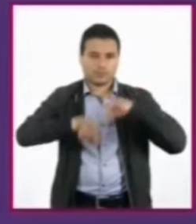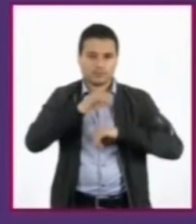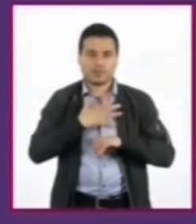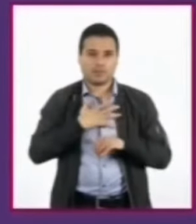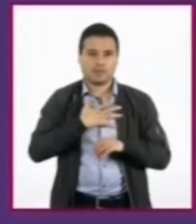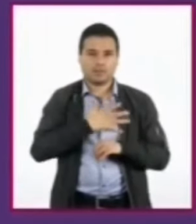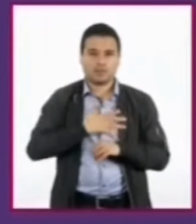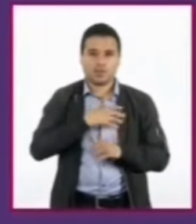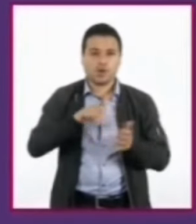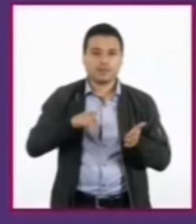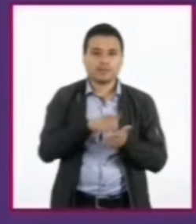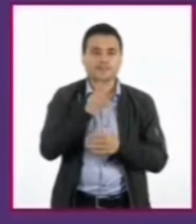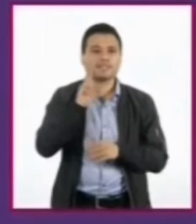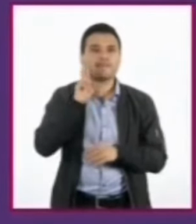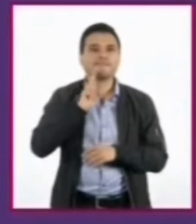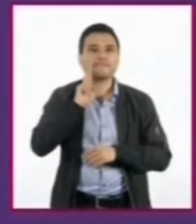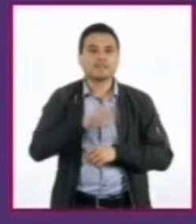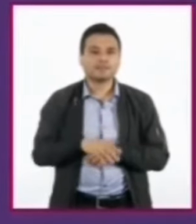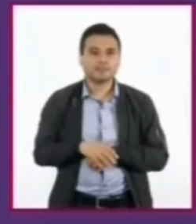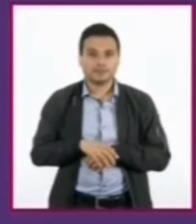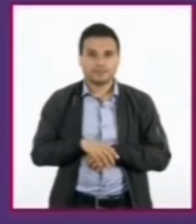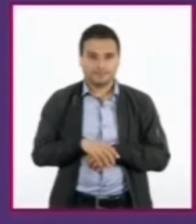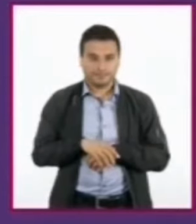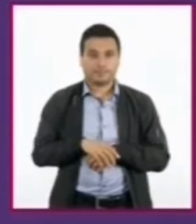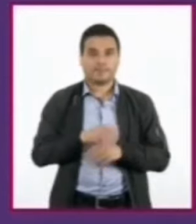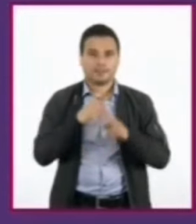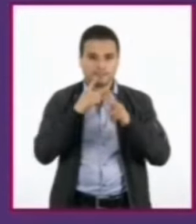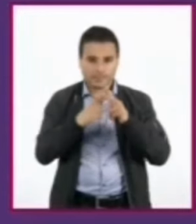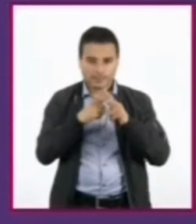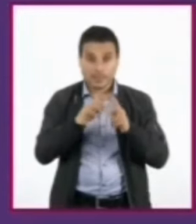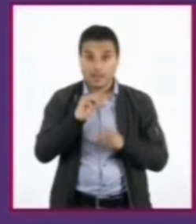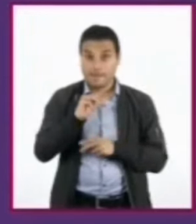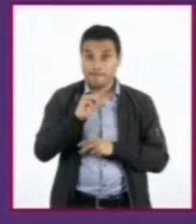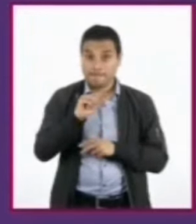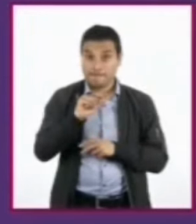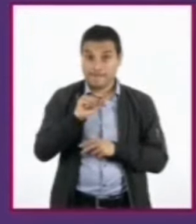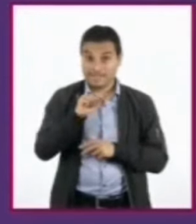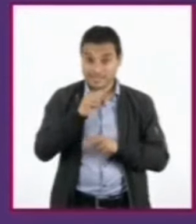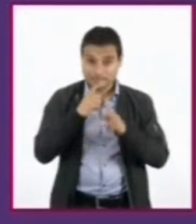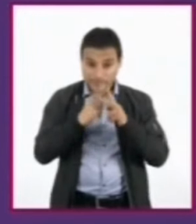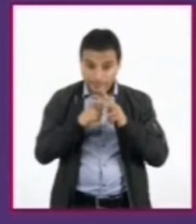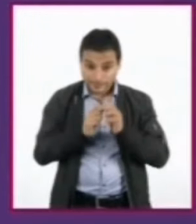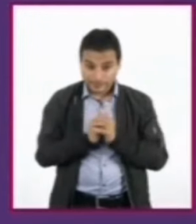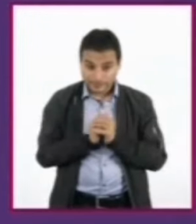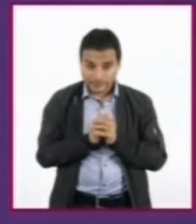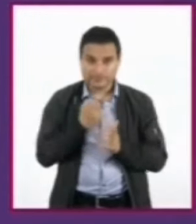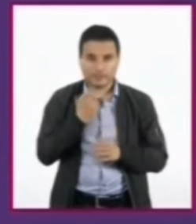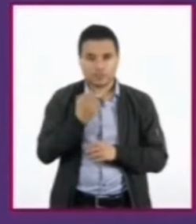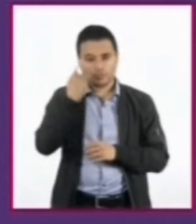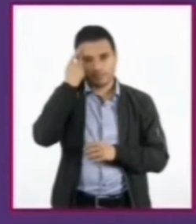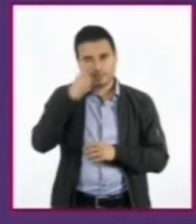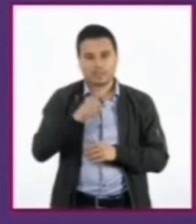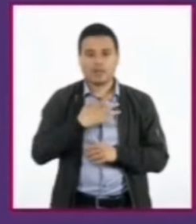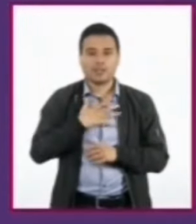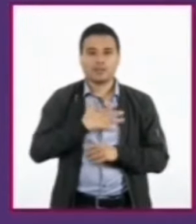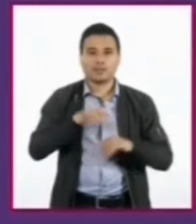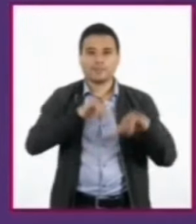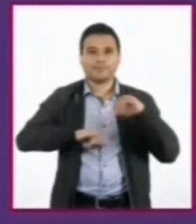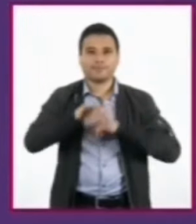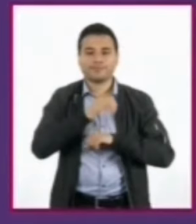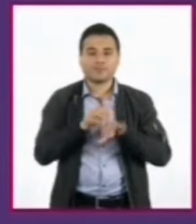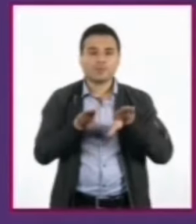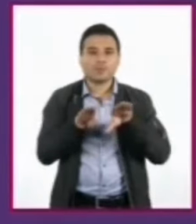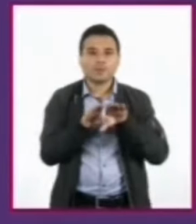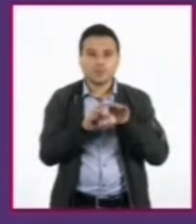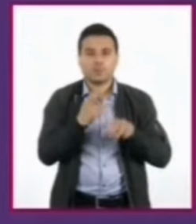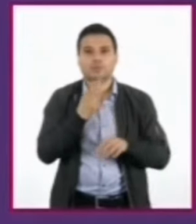realizado, pero introdujo la medición de la magnitud de la masa como herramienta en el proceso experimental mediante el uso